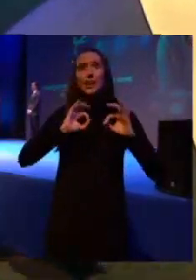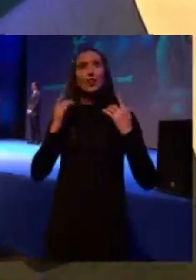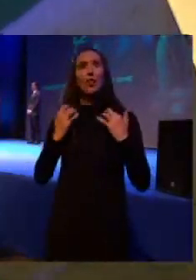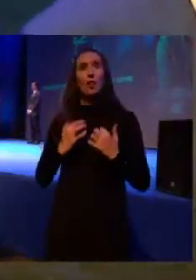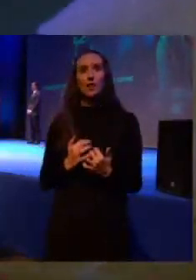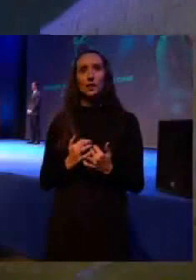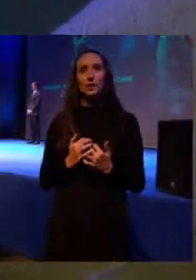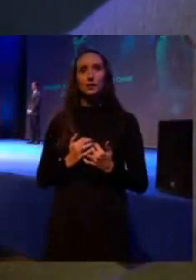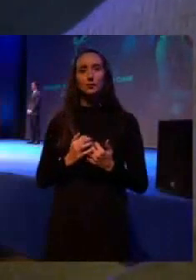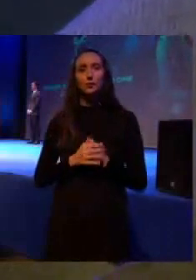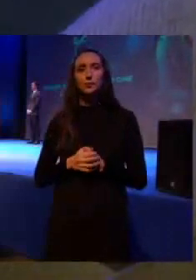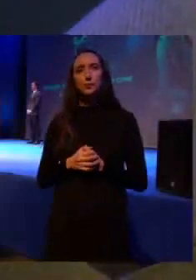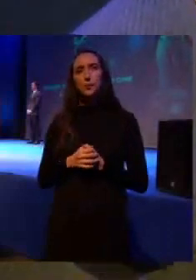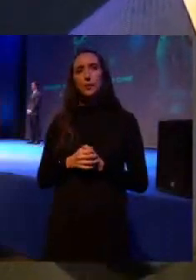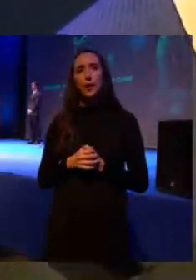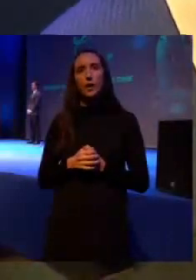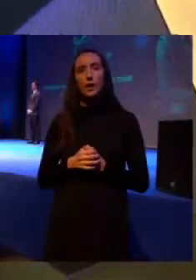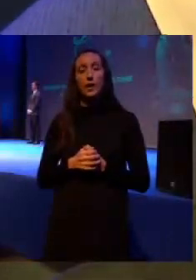Cervantes,